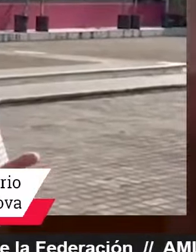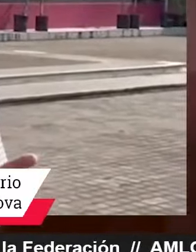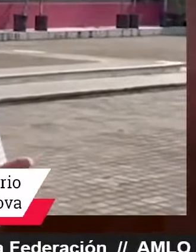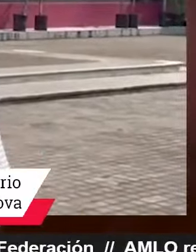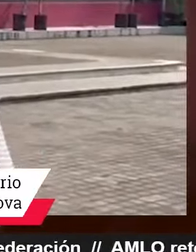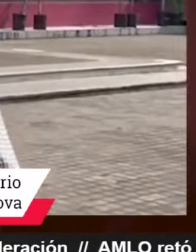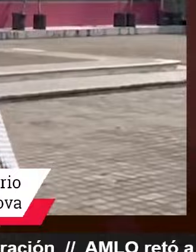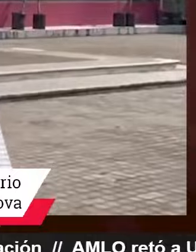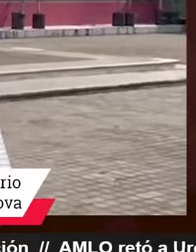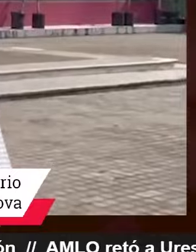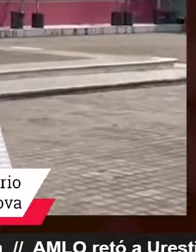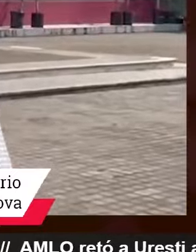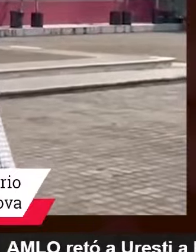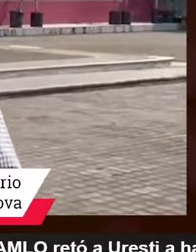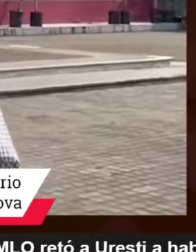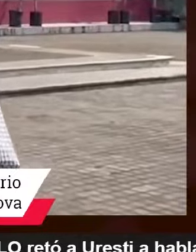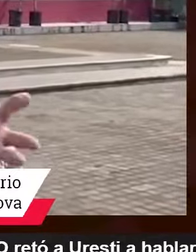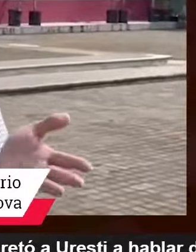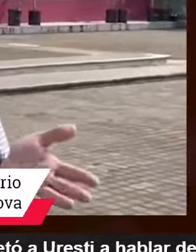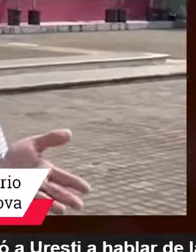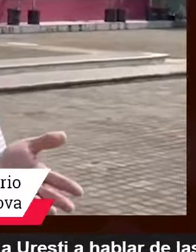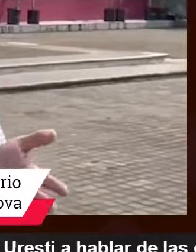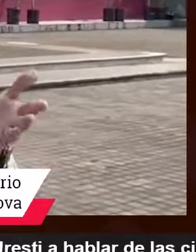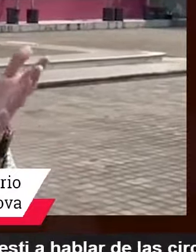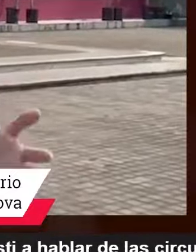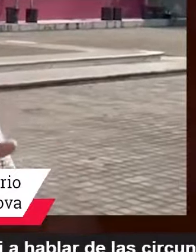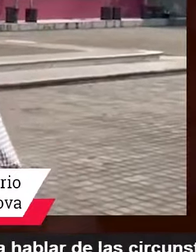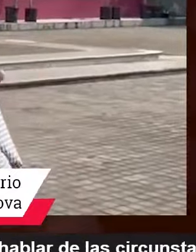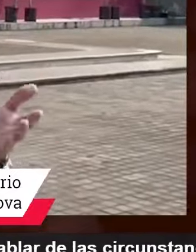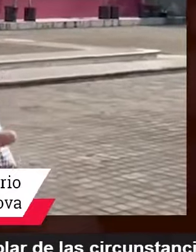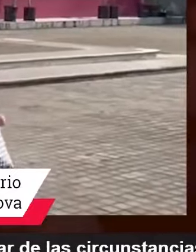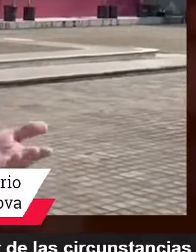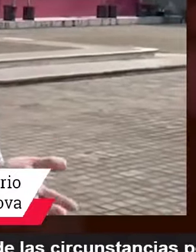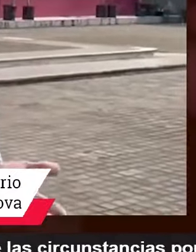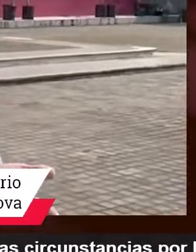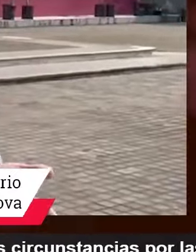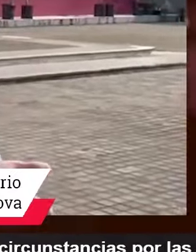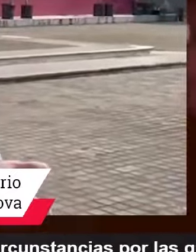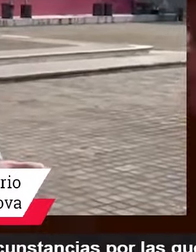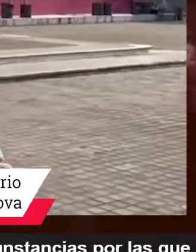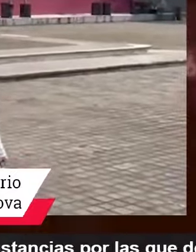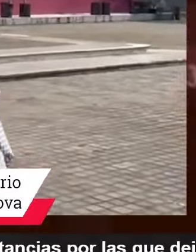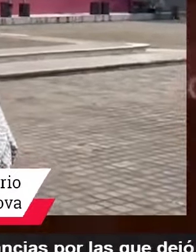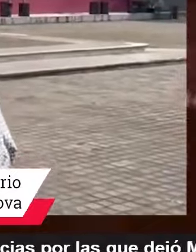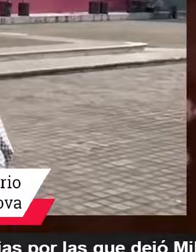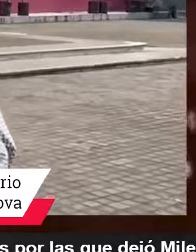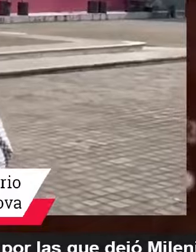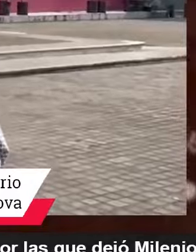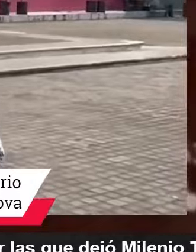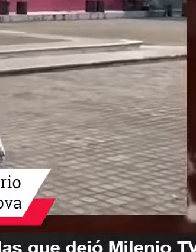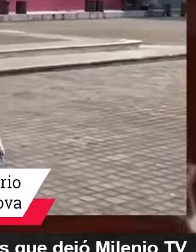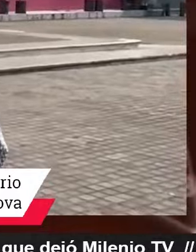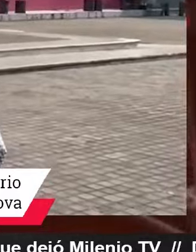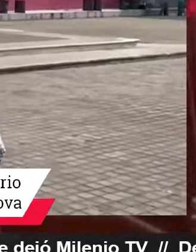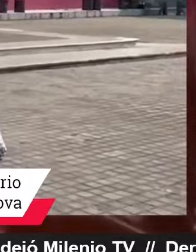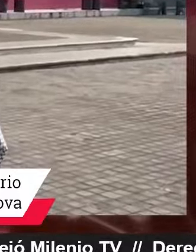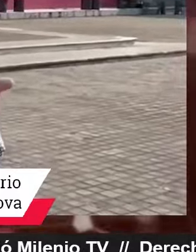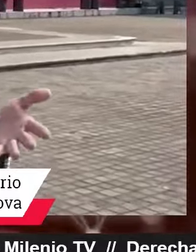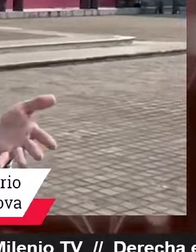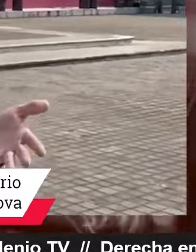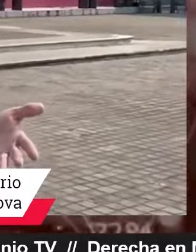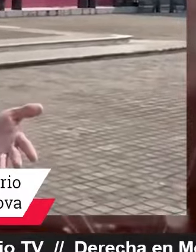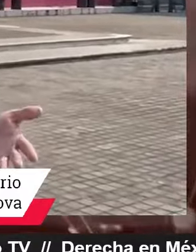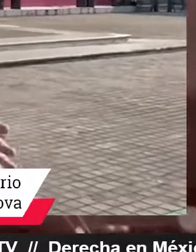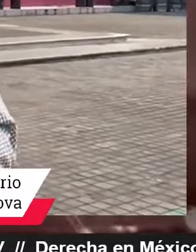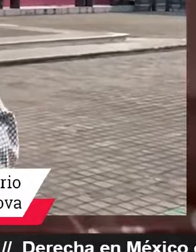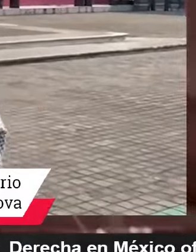es decir las asociaciones civiles fungen o fungían en este INE de Lorenzo Córdoba como testigos sociales